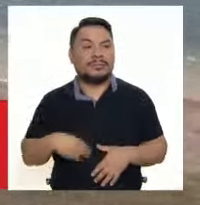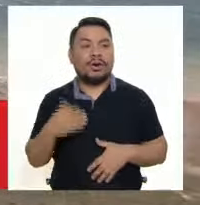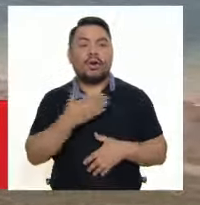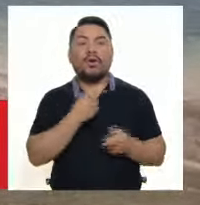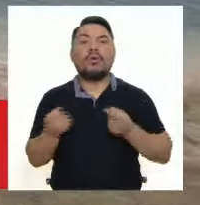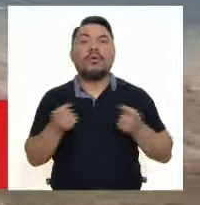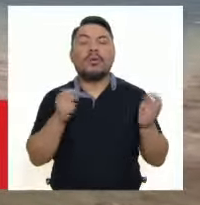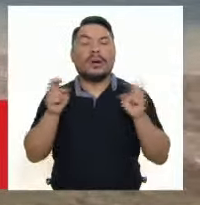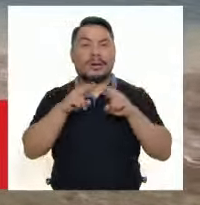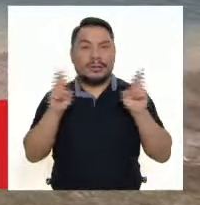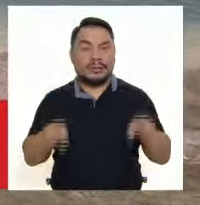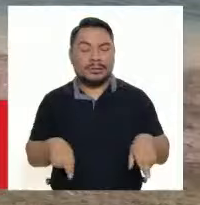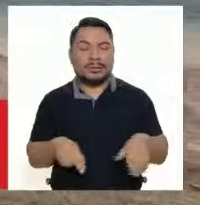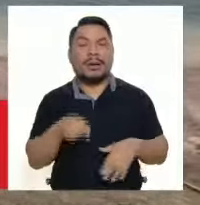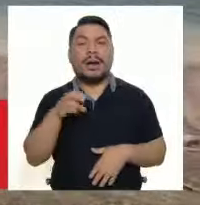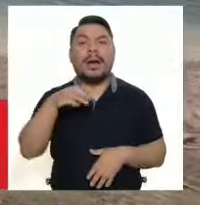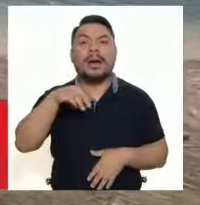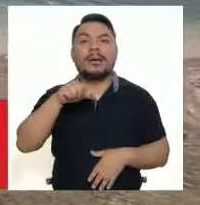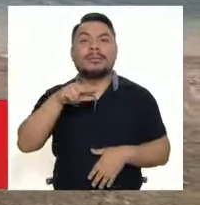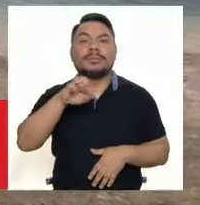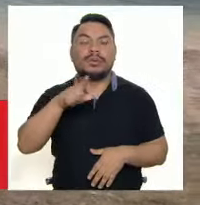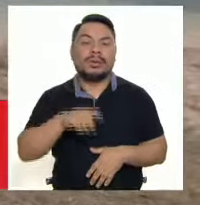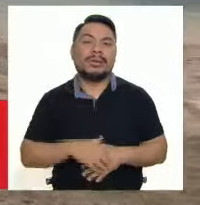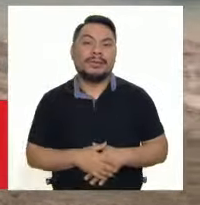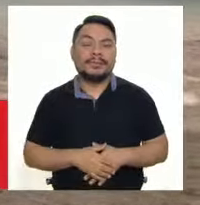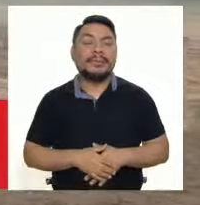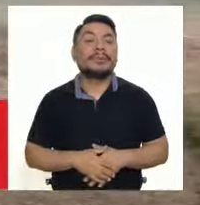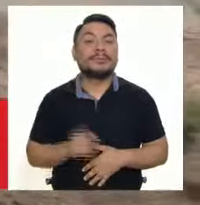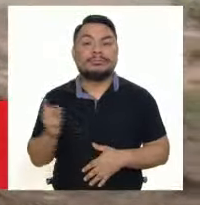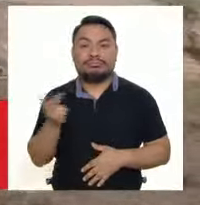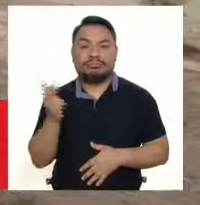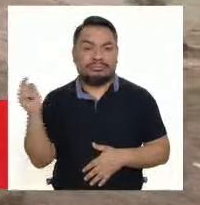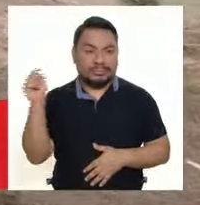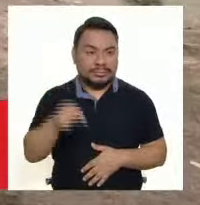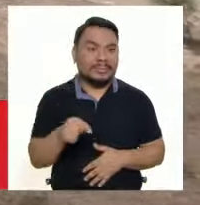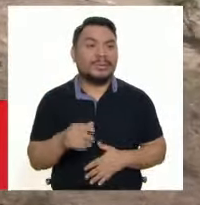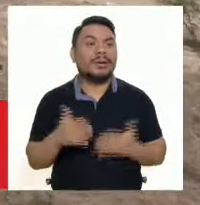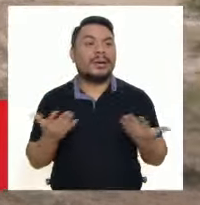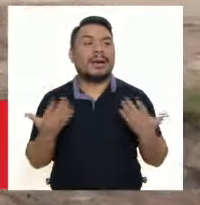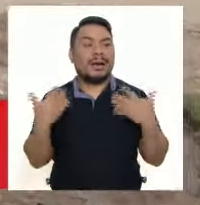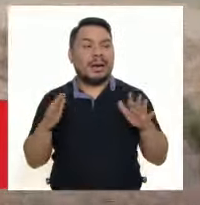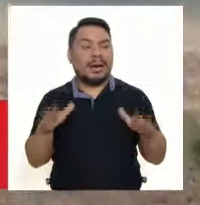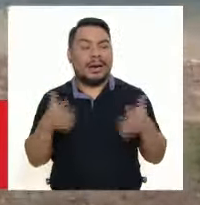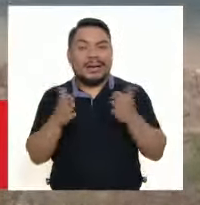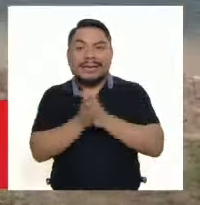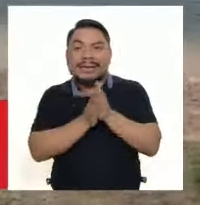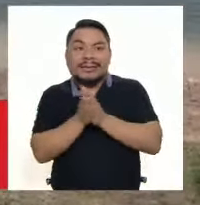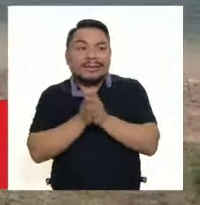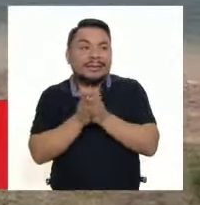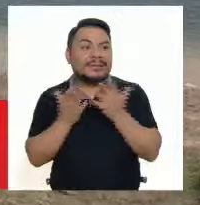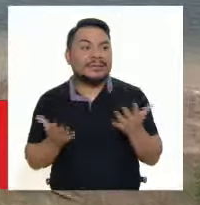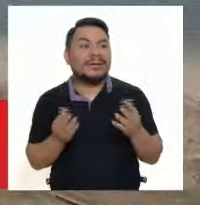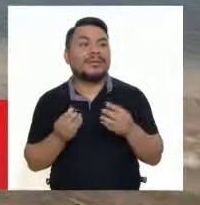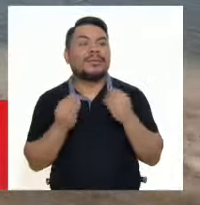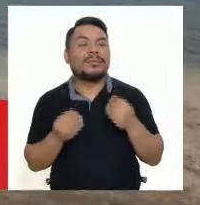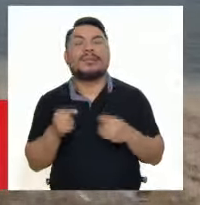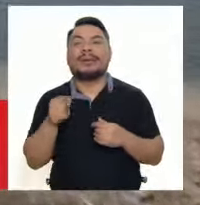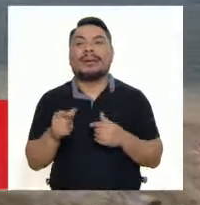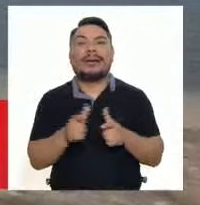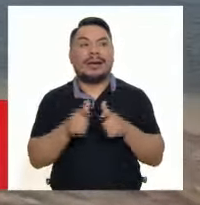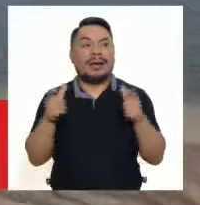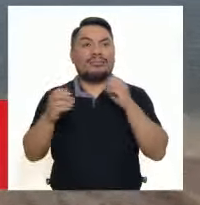gobernador regional Manuel Gambini Rupay, quienes han llegado aquí, y es que hay una gran expectativa debido a